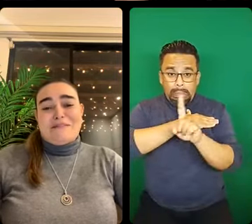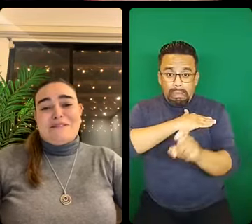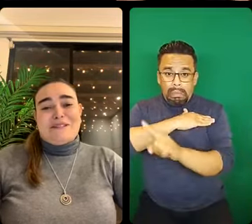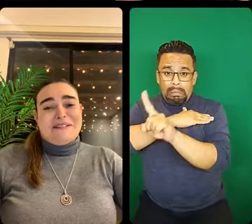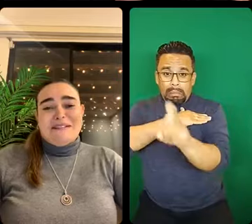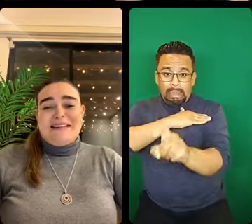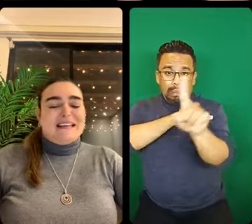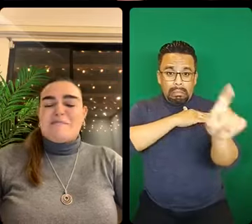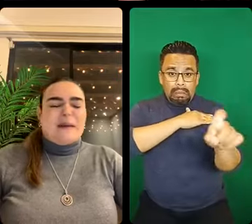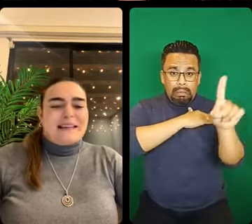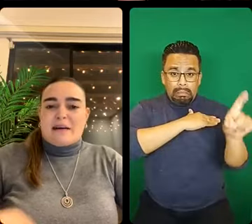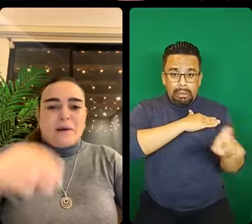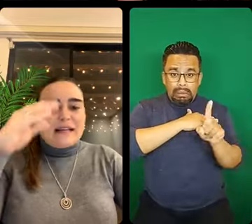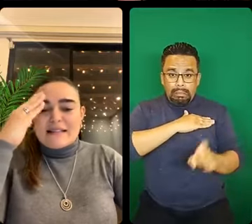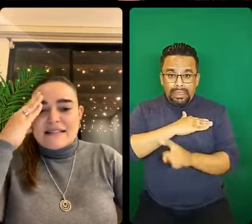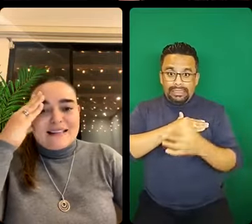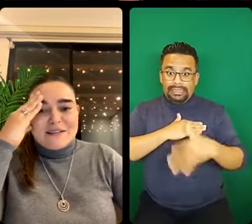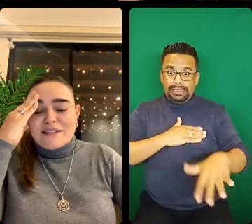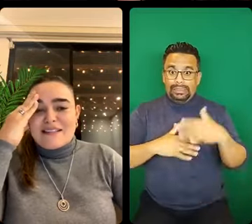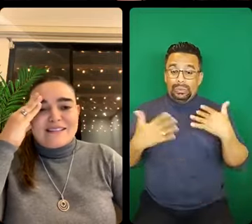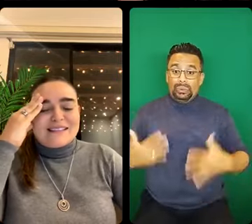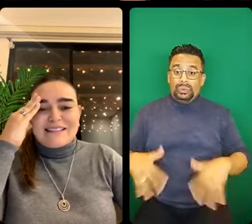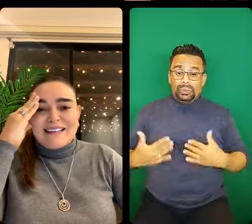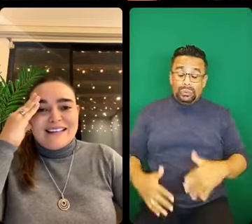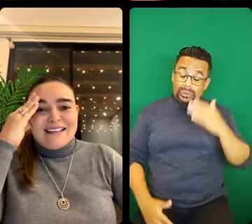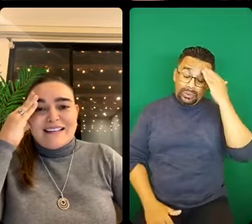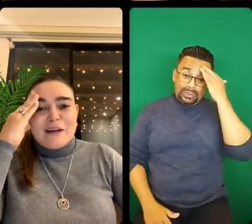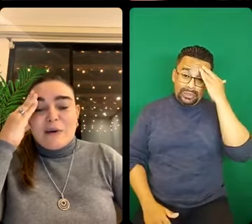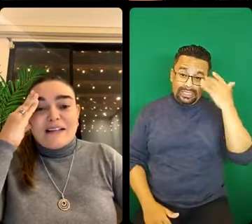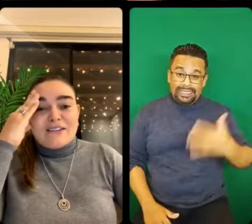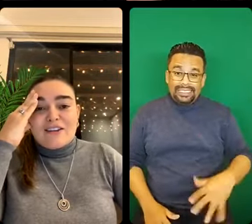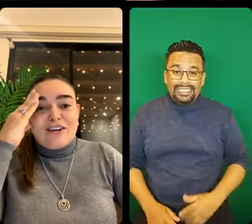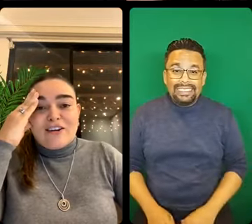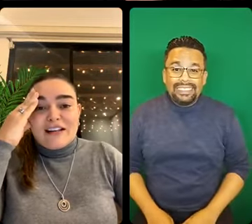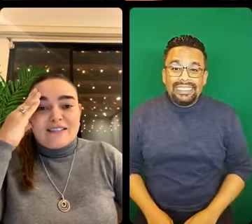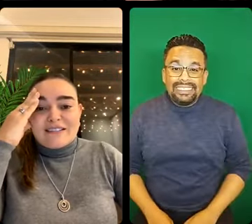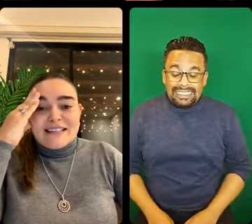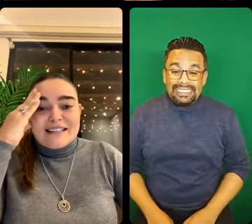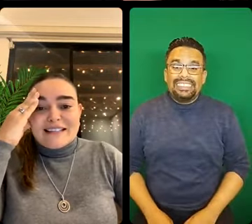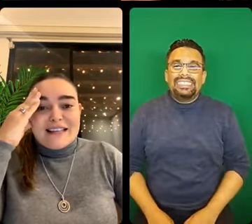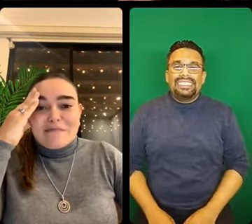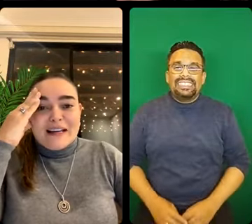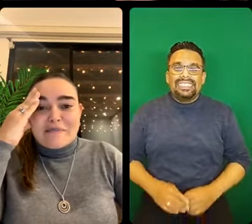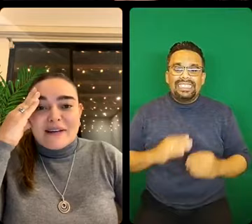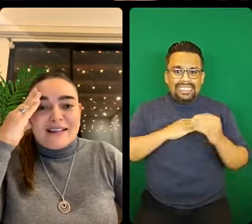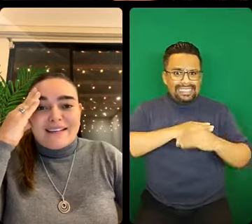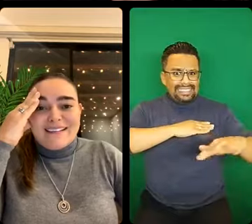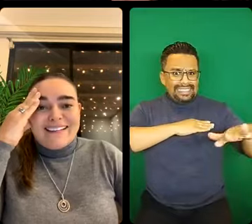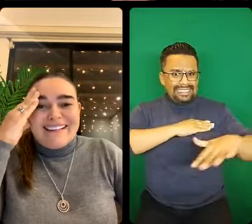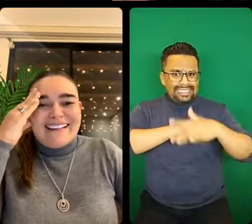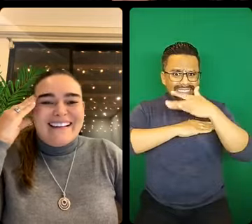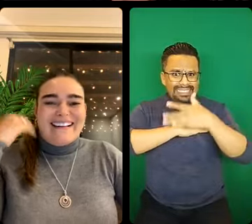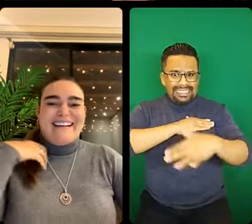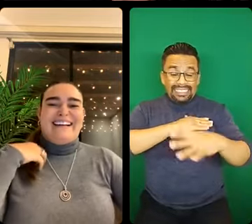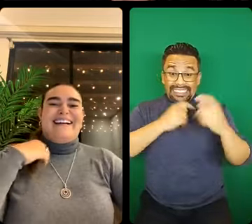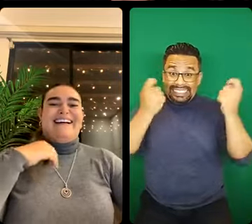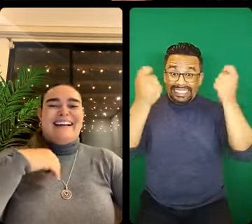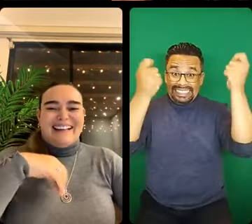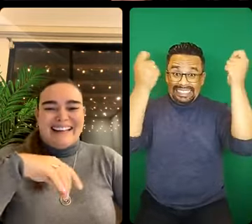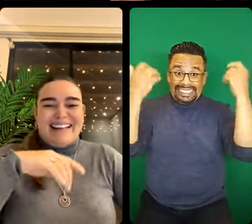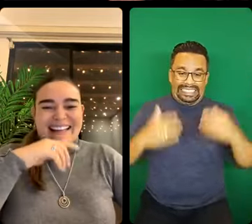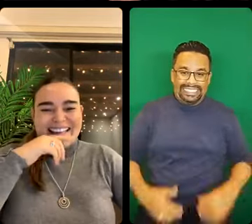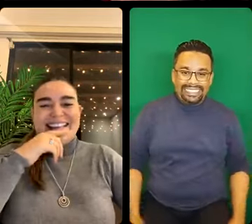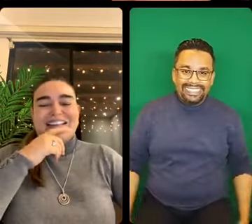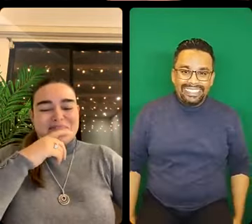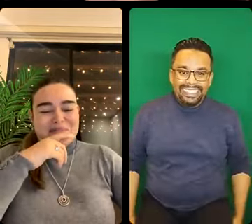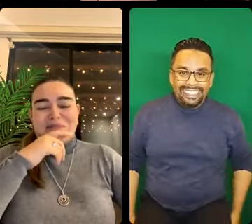esos títulos, Cata? Escucha. Océano de Dudas, Natalia Corredor. Campa campaña. Huepucha,